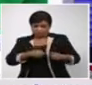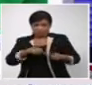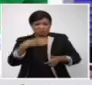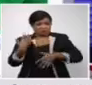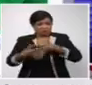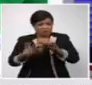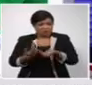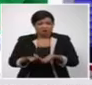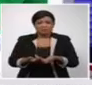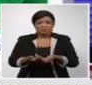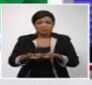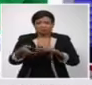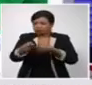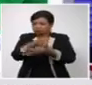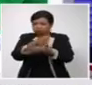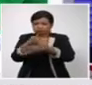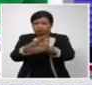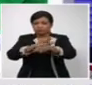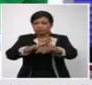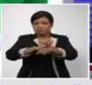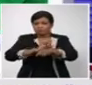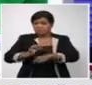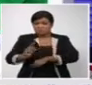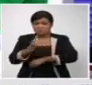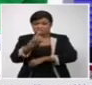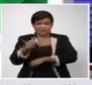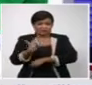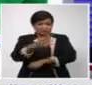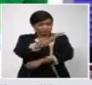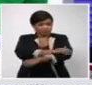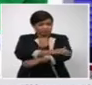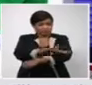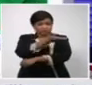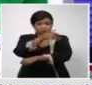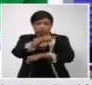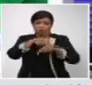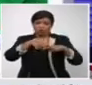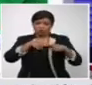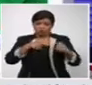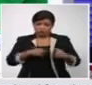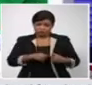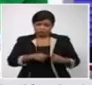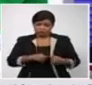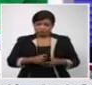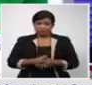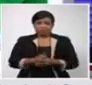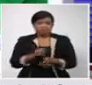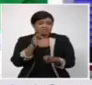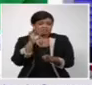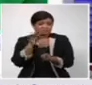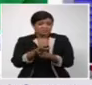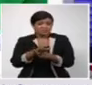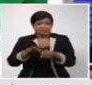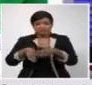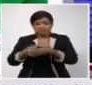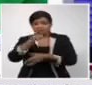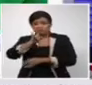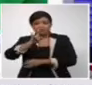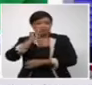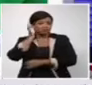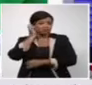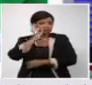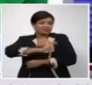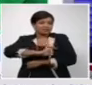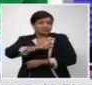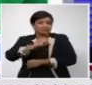glaucoma, pero sobre todo la hipertensión y la cardiopatía isquémica, que comenzó el 9 de febrero con síntomas